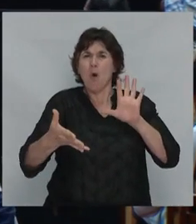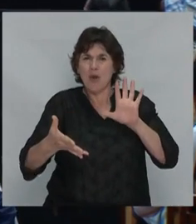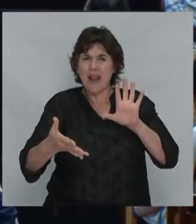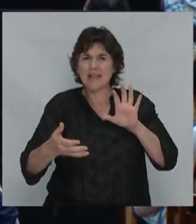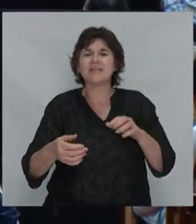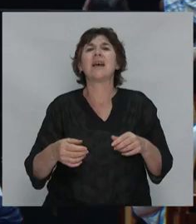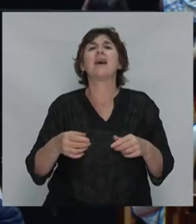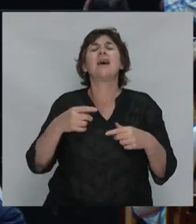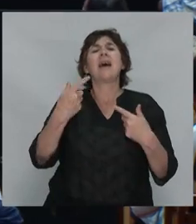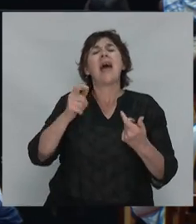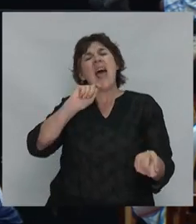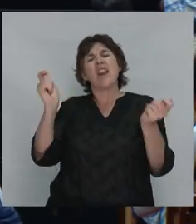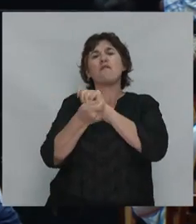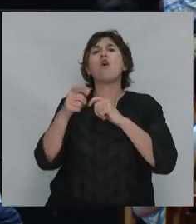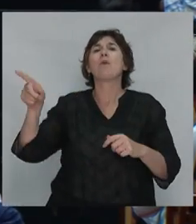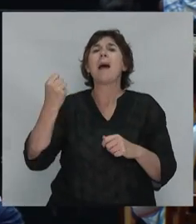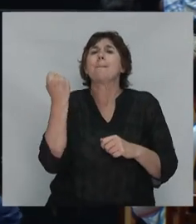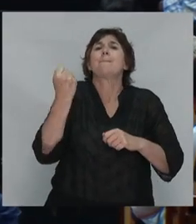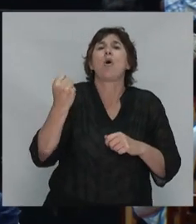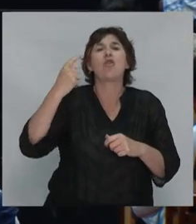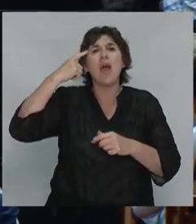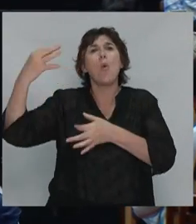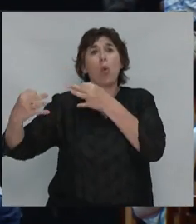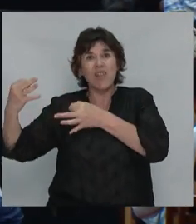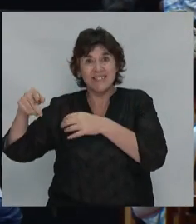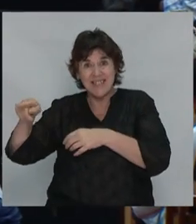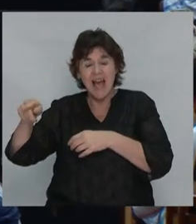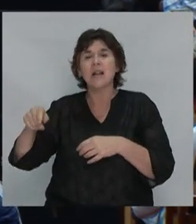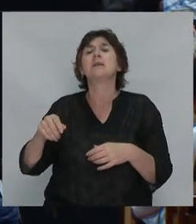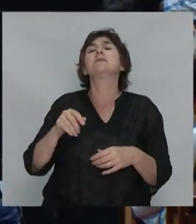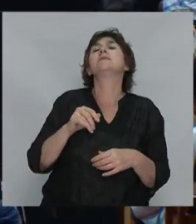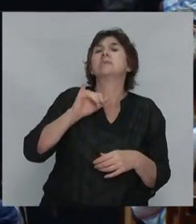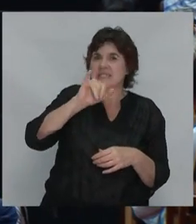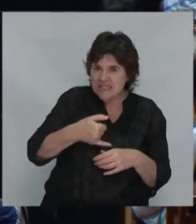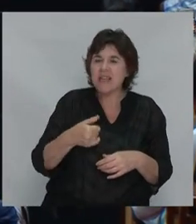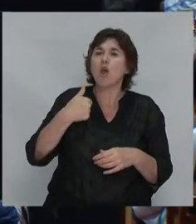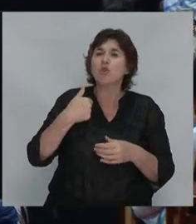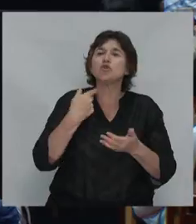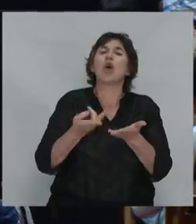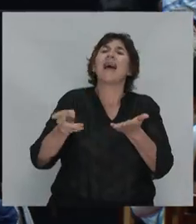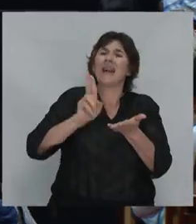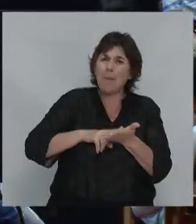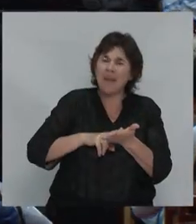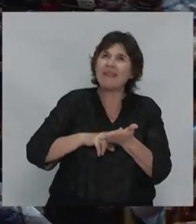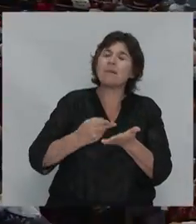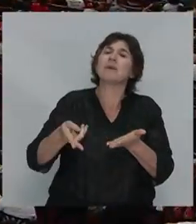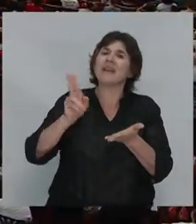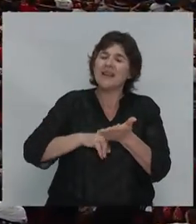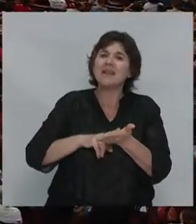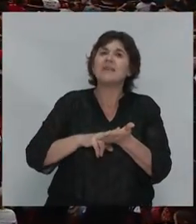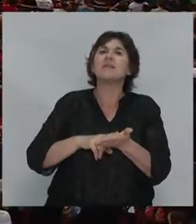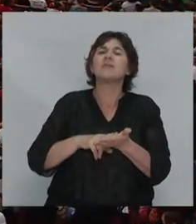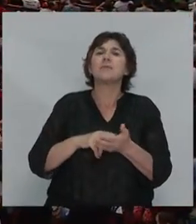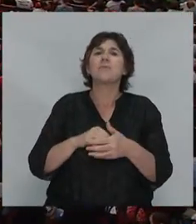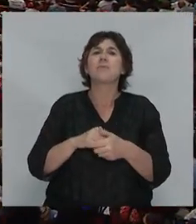una reforma del poder judicial yo creo que es verdad que si estamos en una repetición y ellos van en modelos muy